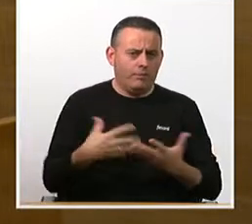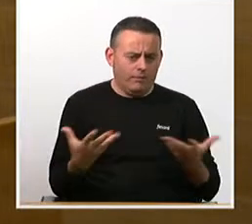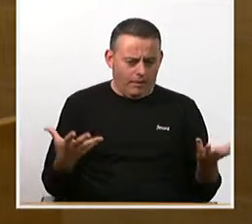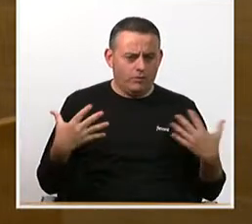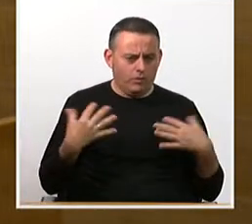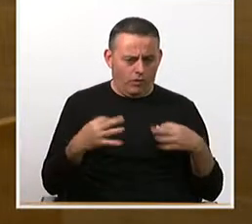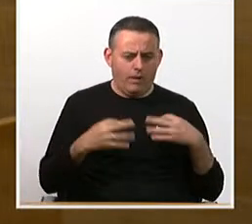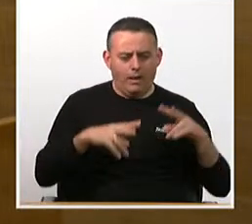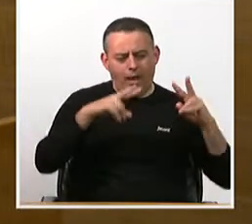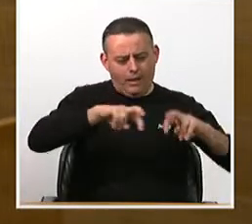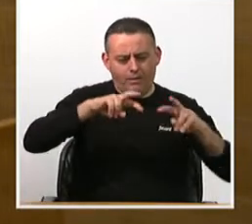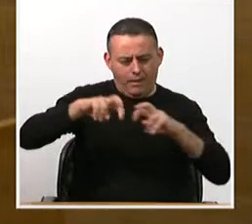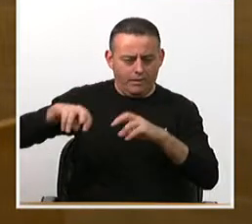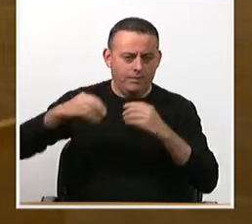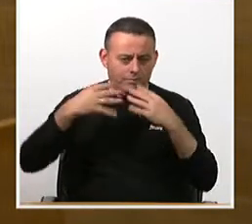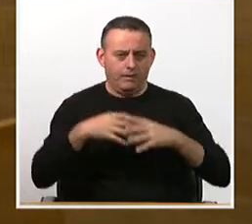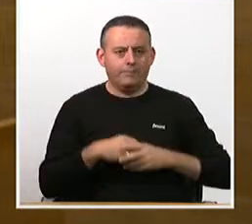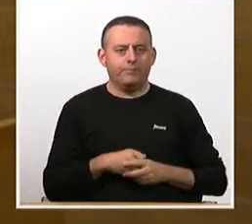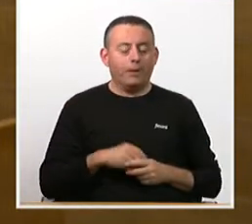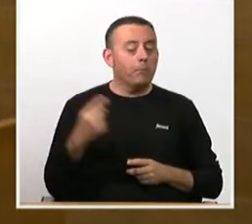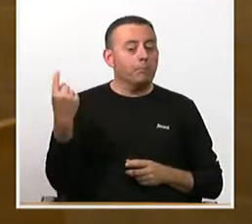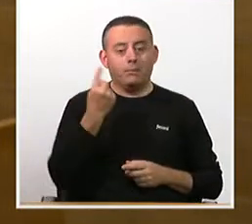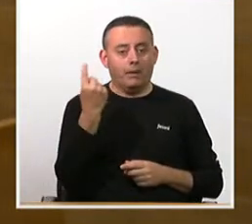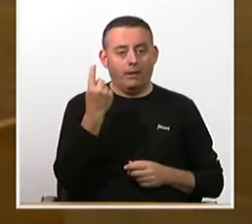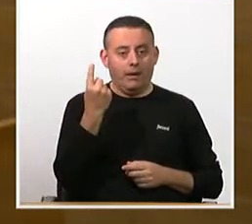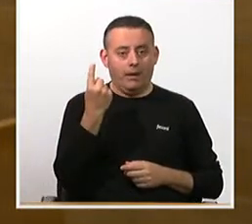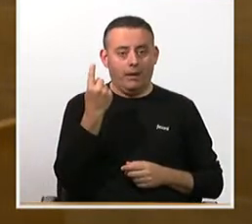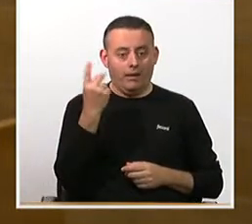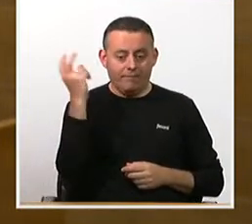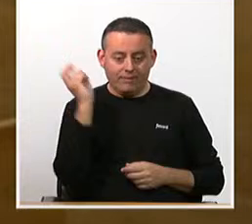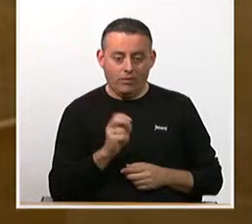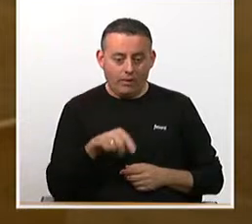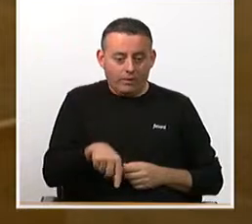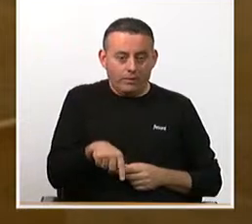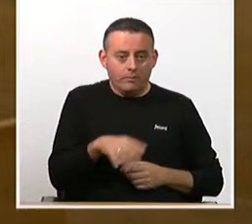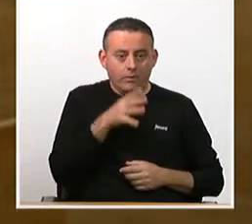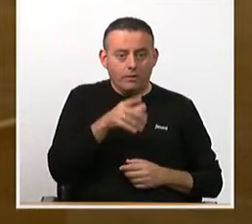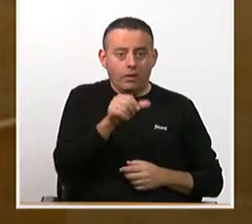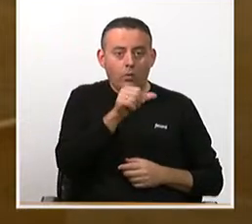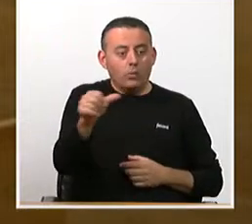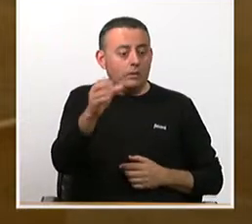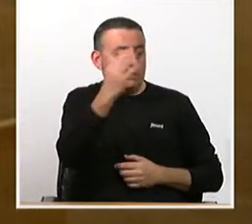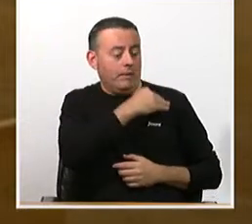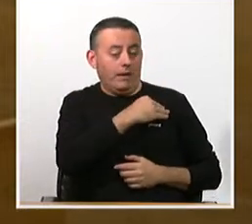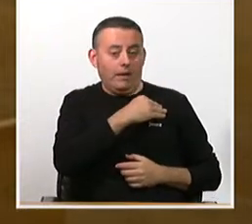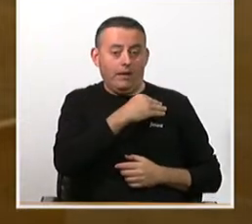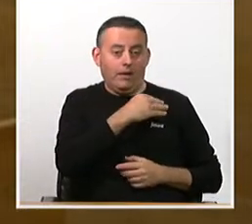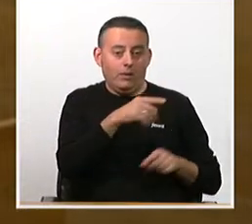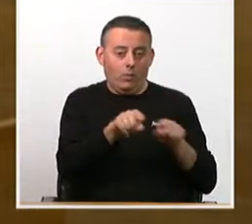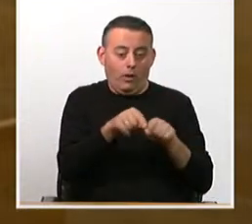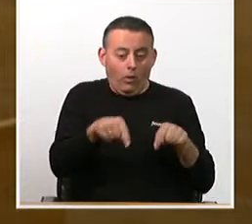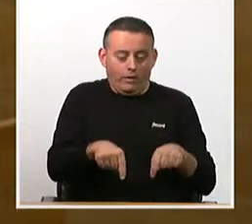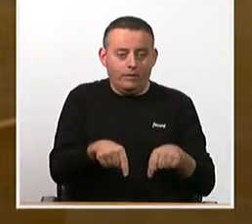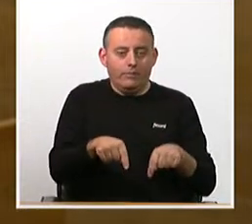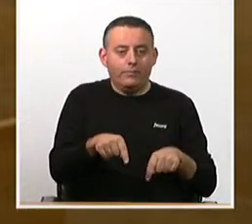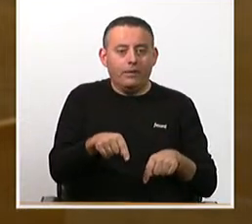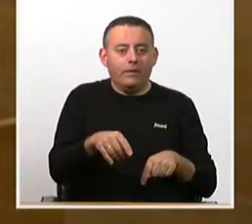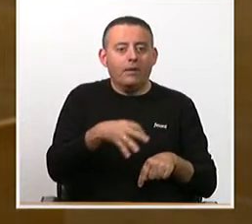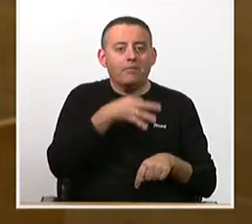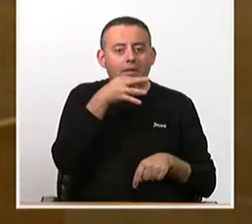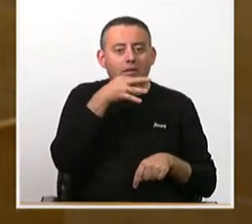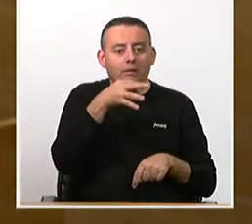ser así es mi primera comparecencia eh Hoy hace justo una semana esta tarde a las 5:36 hará